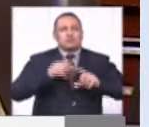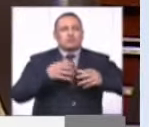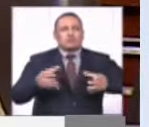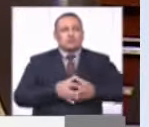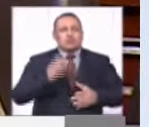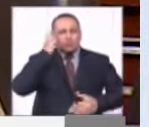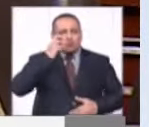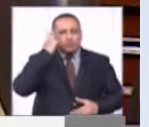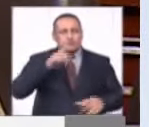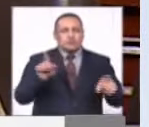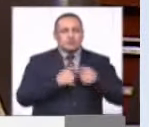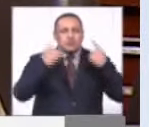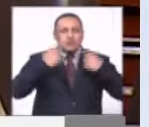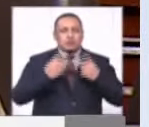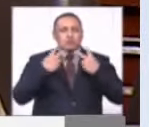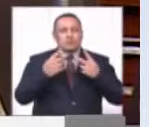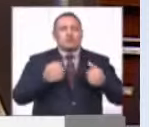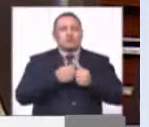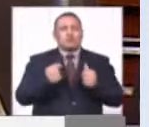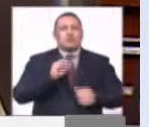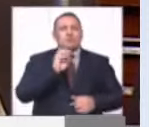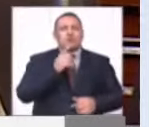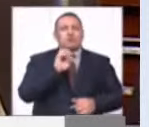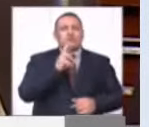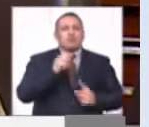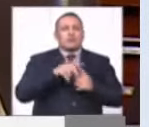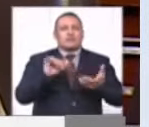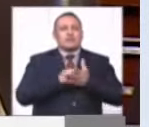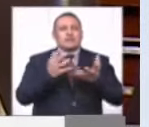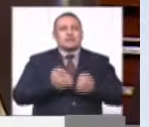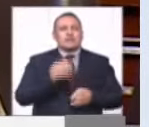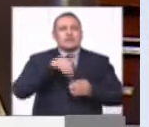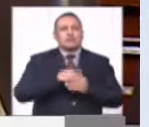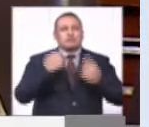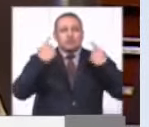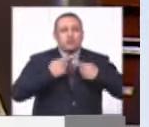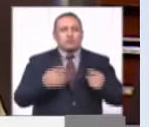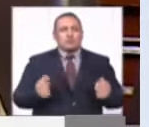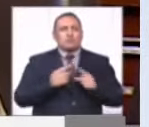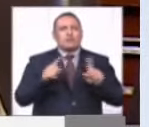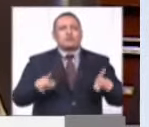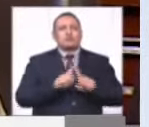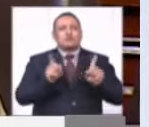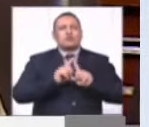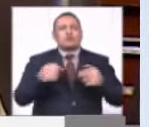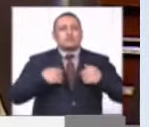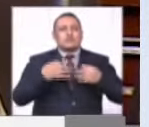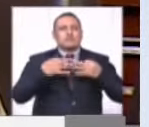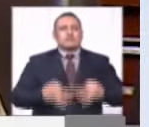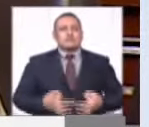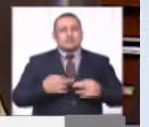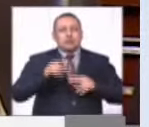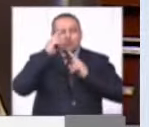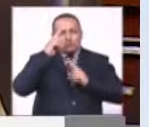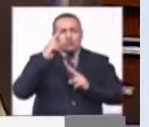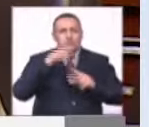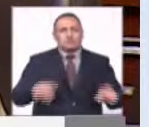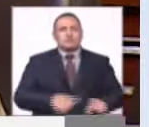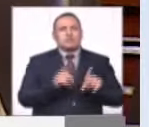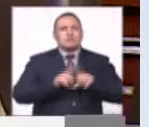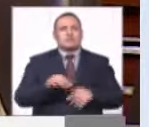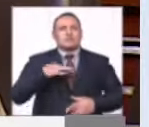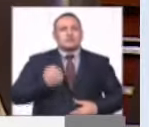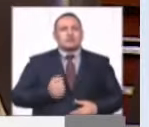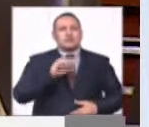bancadas. Los acólitos de la señora Boluarte quieren el voto de investidura, pero carecen de dignidad y honorabilidad. Al